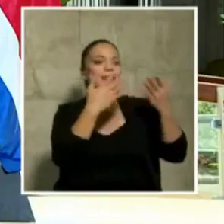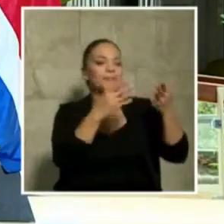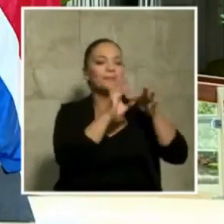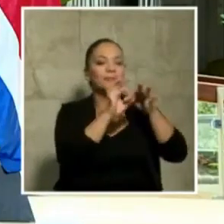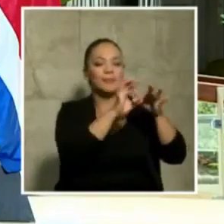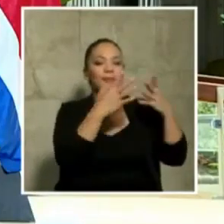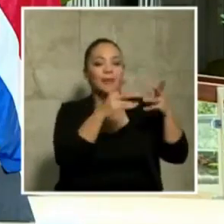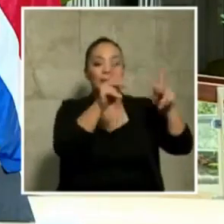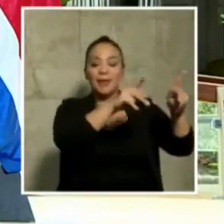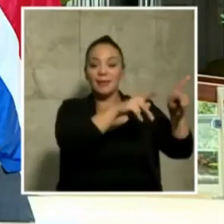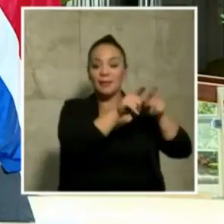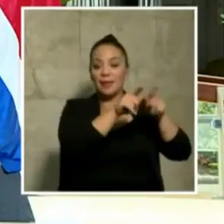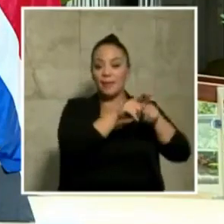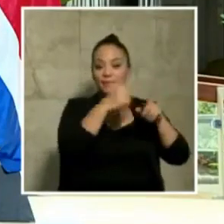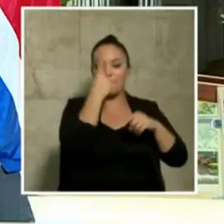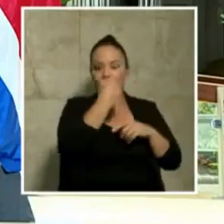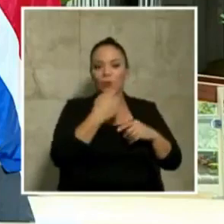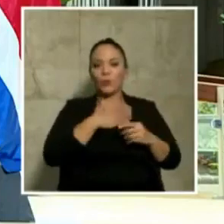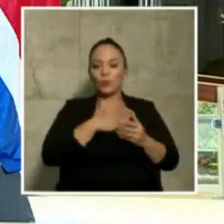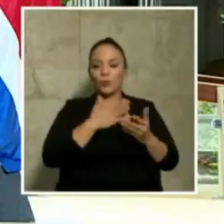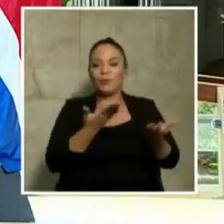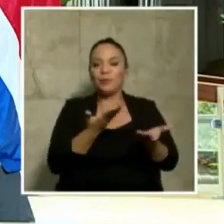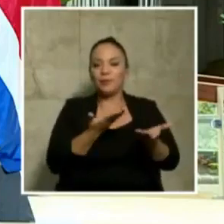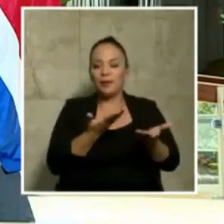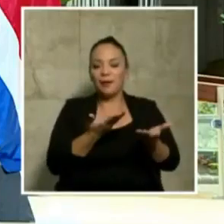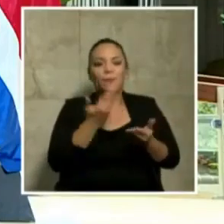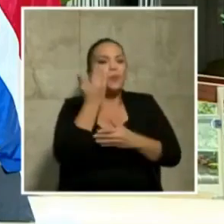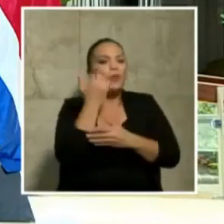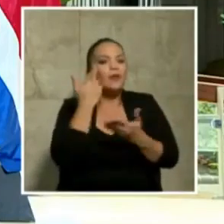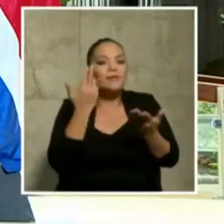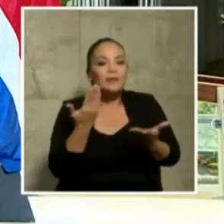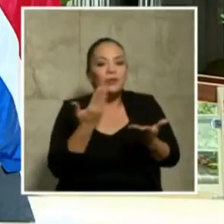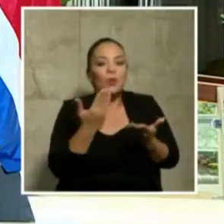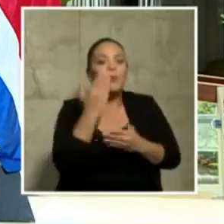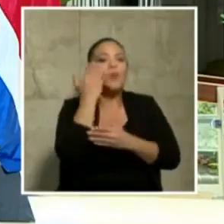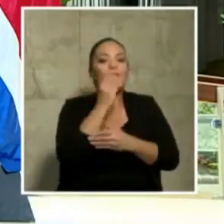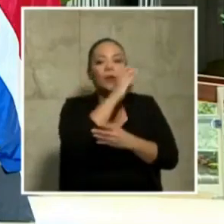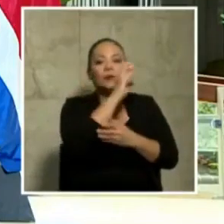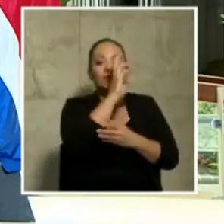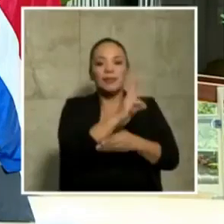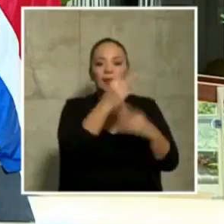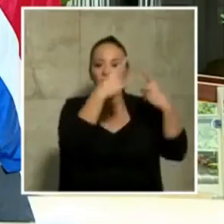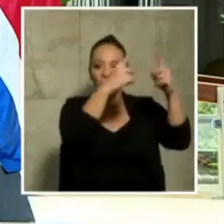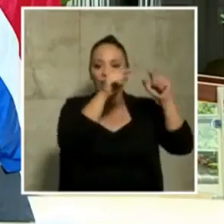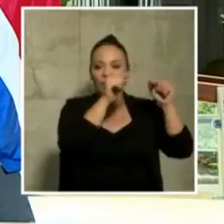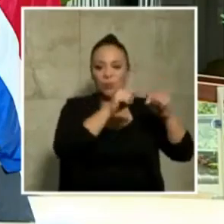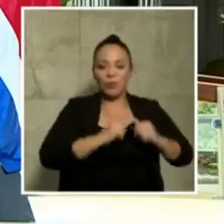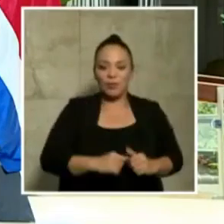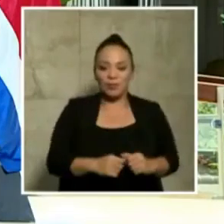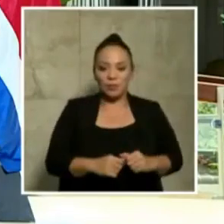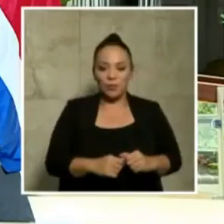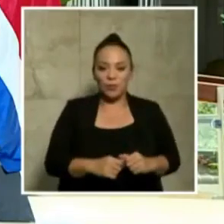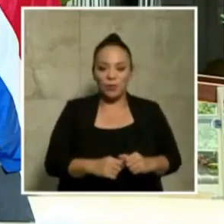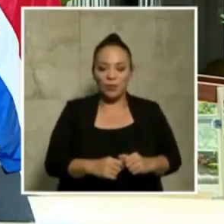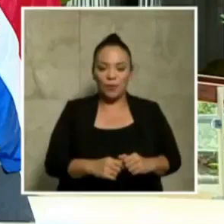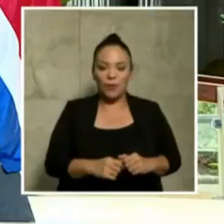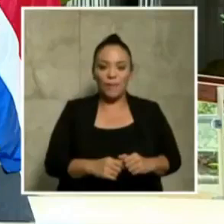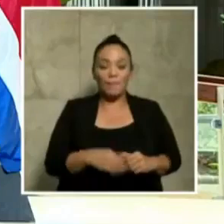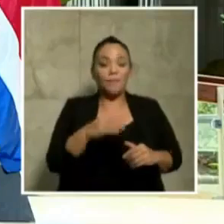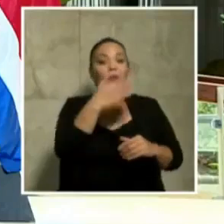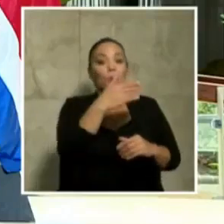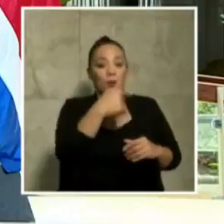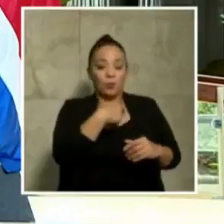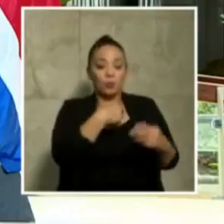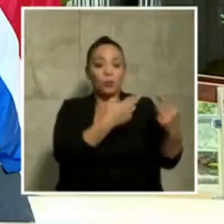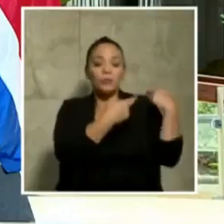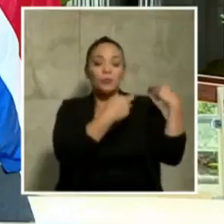que la gente también le pregunta a uno, ¿por qué? ¿Por qué Costa Rica está logrando esto? Y resulta que cuando me ha